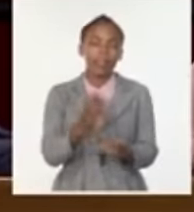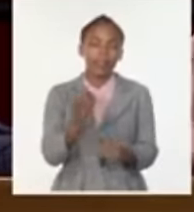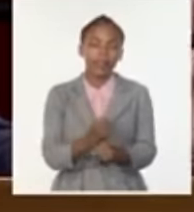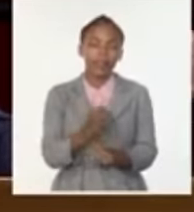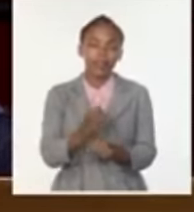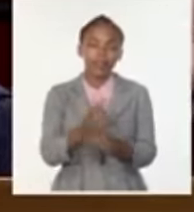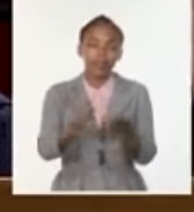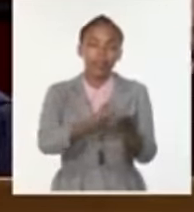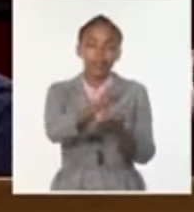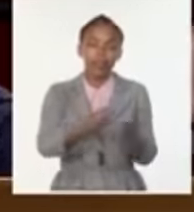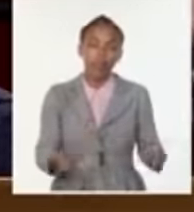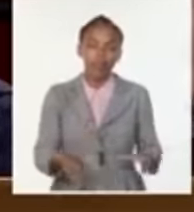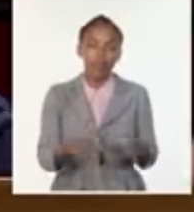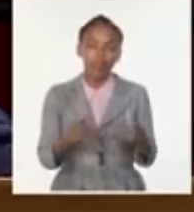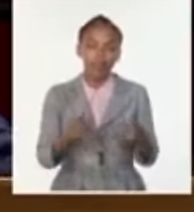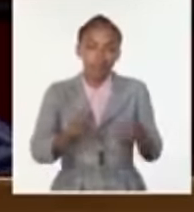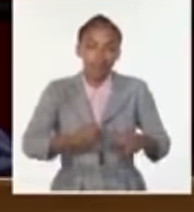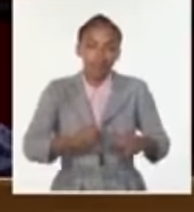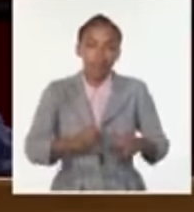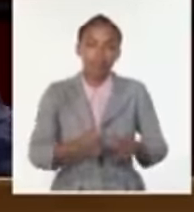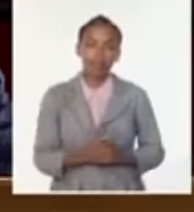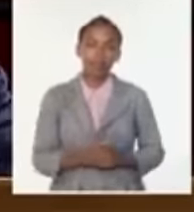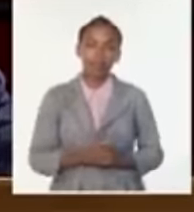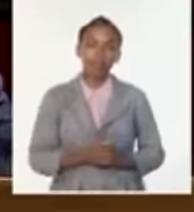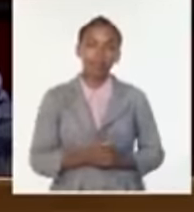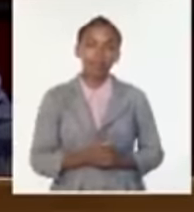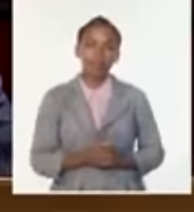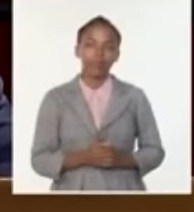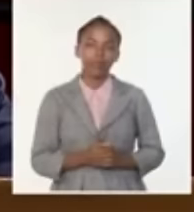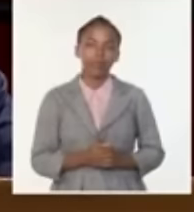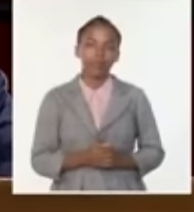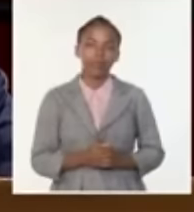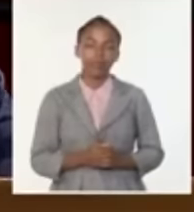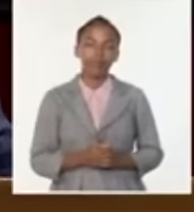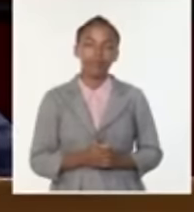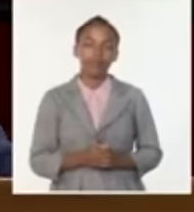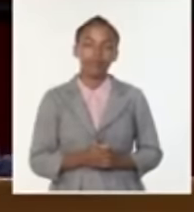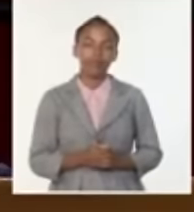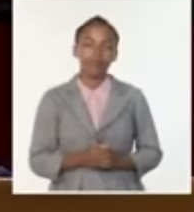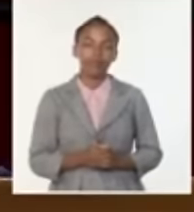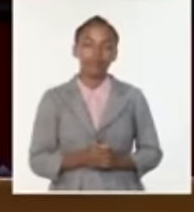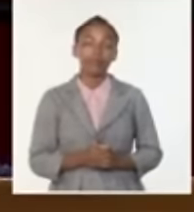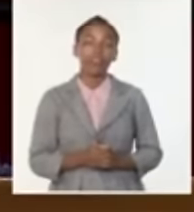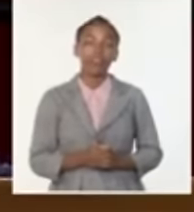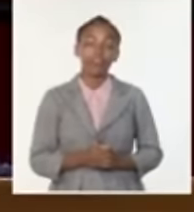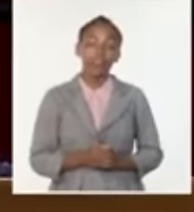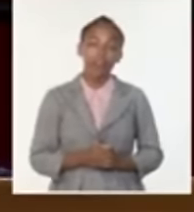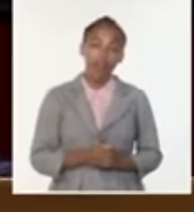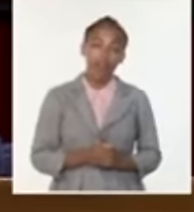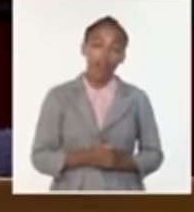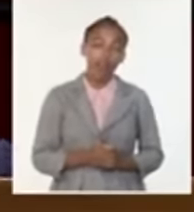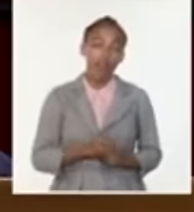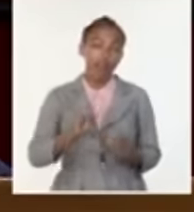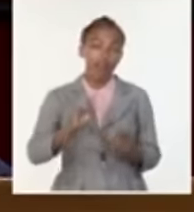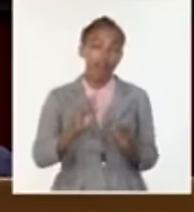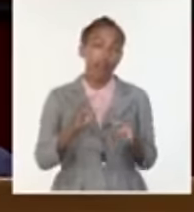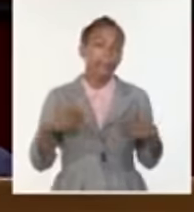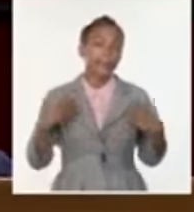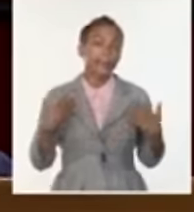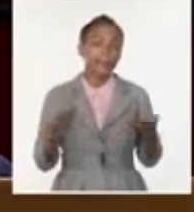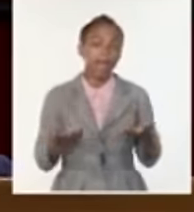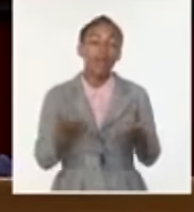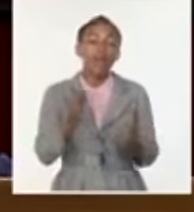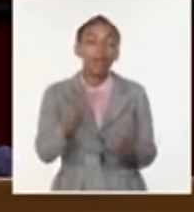ellos son los que van a conducir el proceso de implementación y control. Pero no obstante eso, ya empezó el